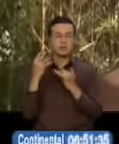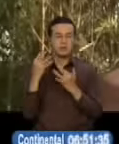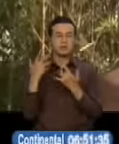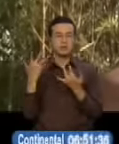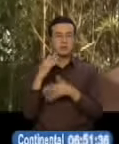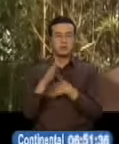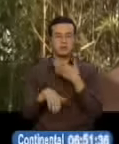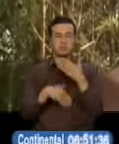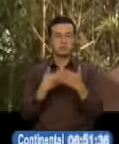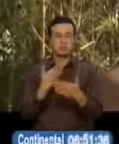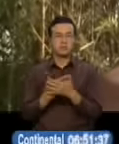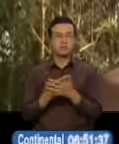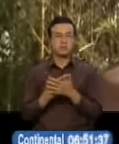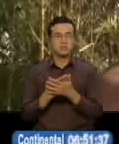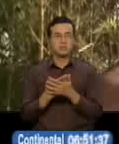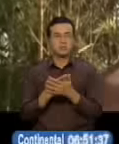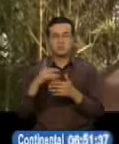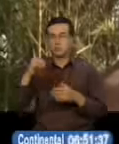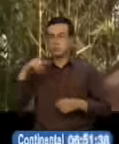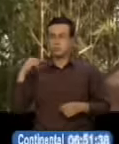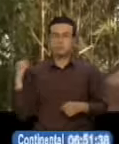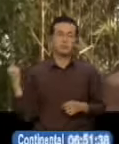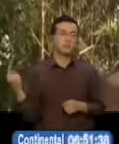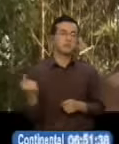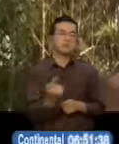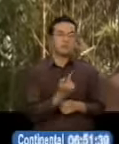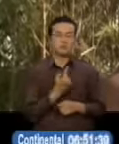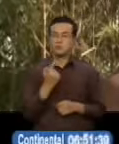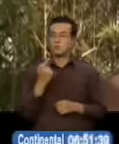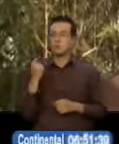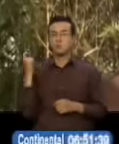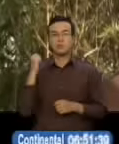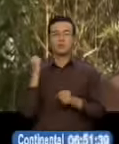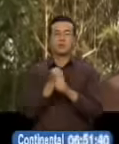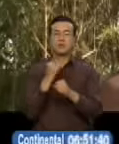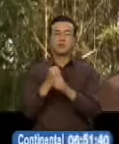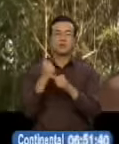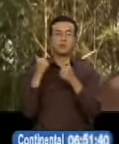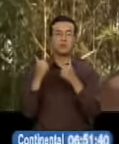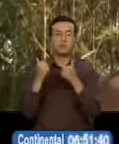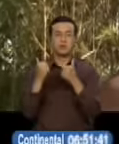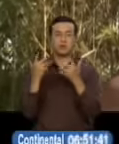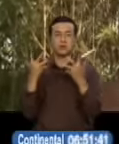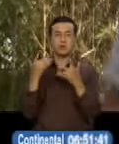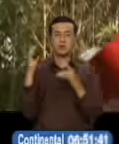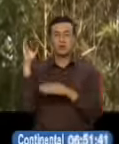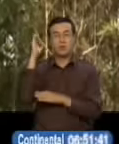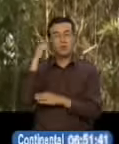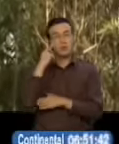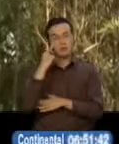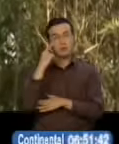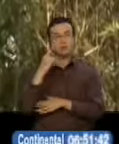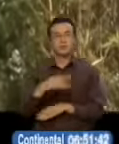de todo. De local tenemos que hacer un buen trabajo y en Colombia veremos qué pueda pasar.